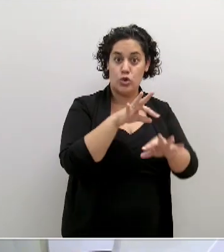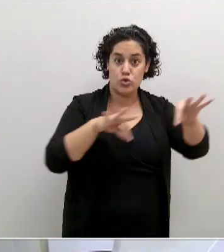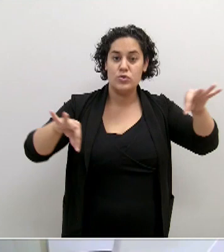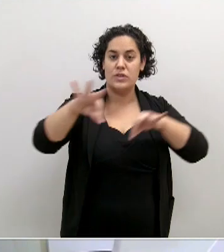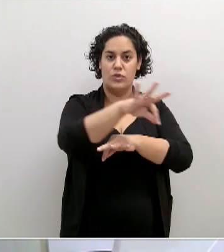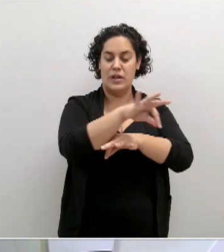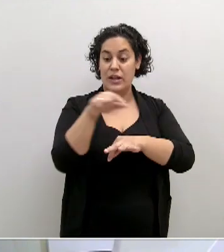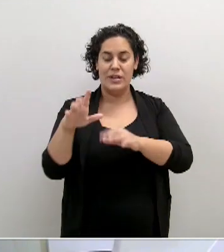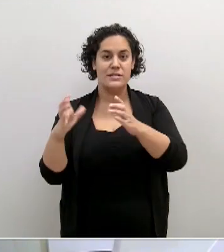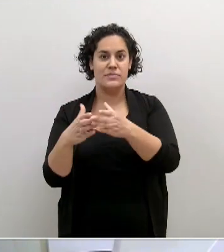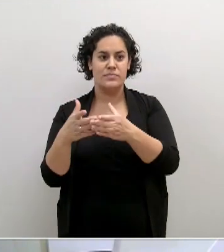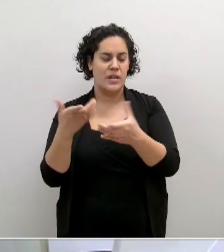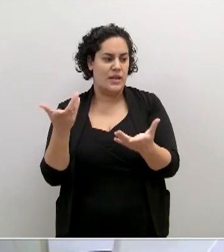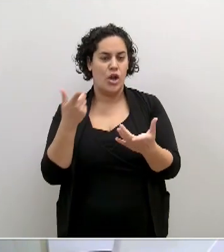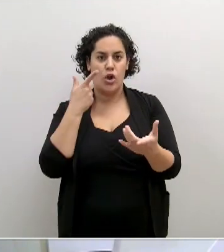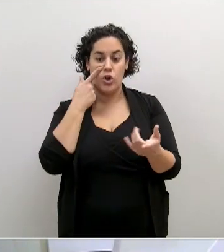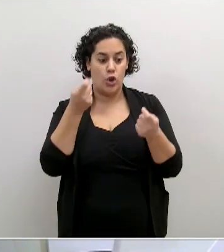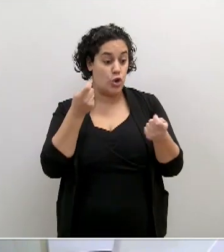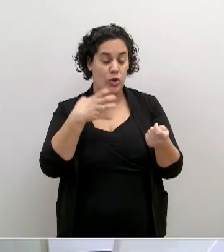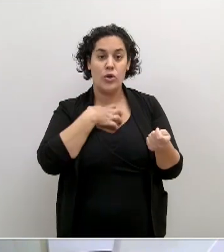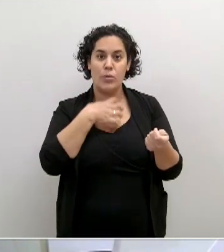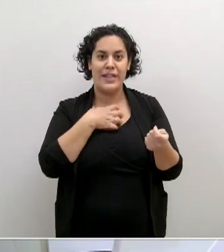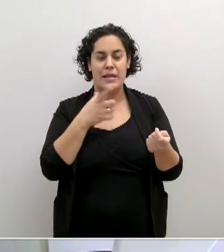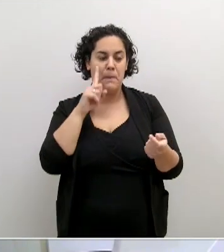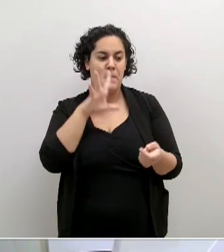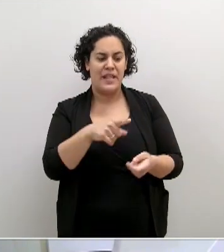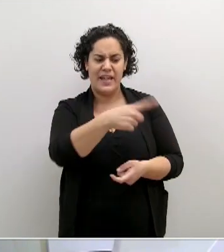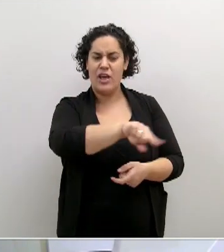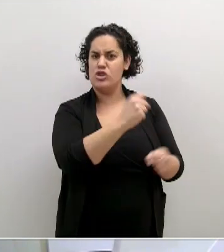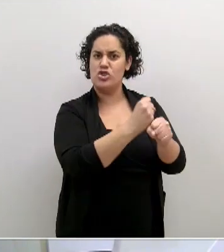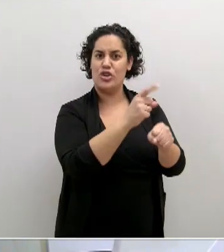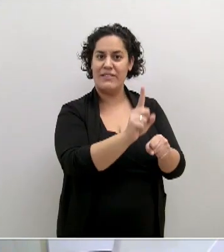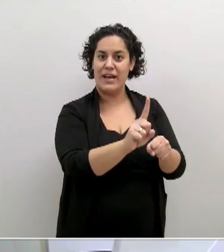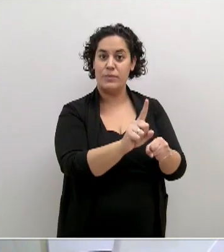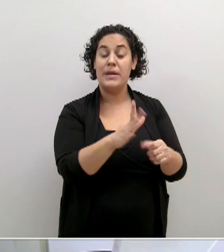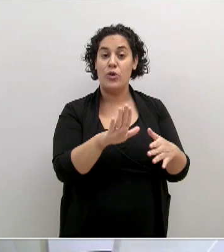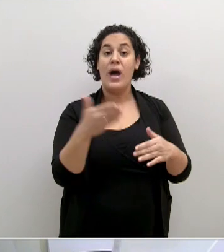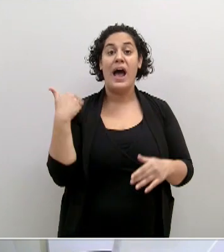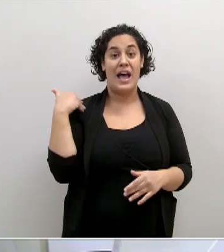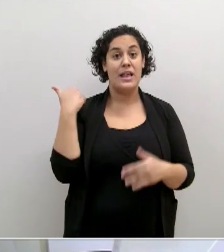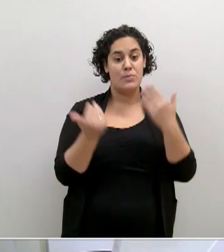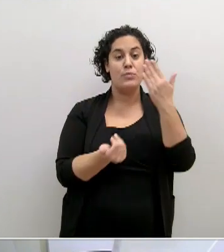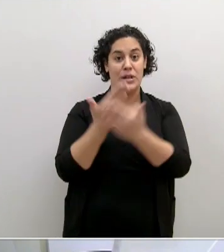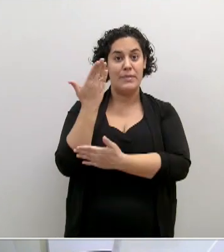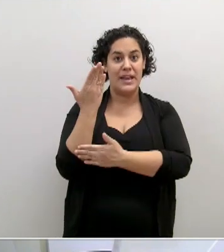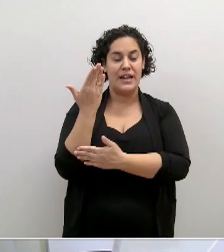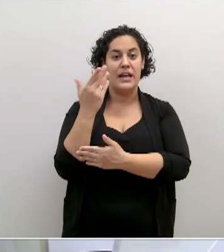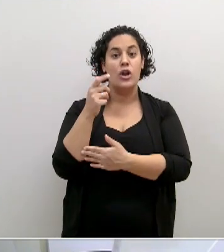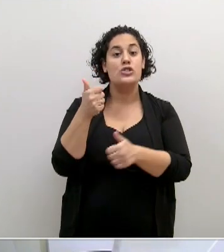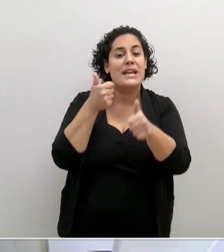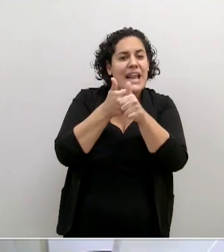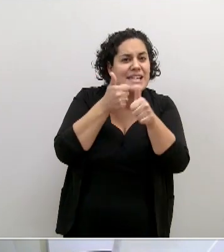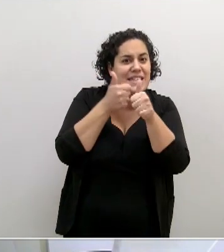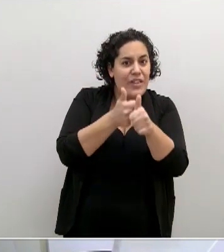no se está haciendo. Pero, por ejemplo, ayer por la mañana el equipo de rastreadores de salud pública rastreó 500